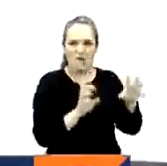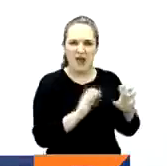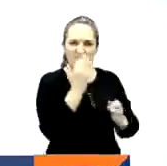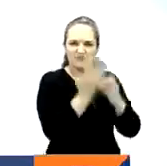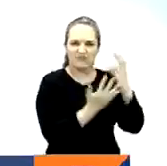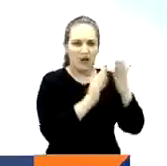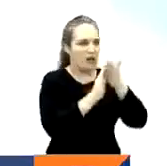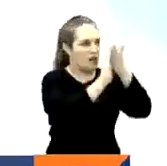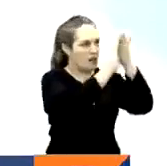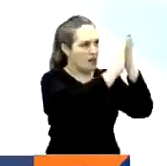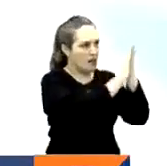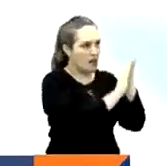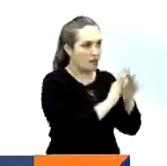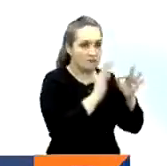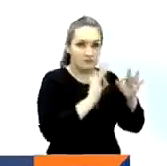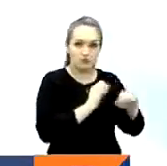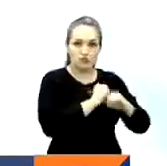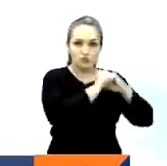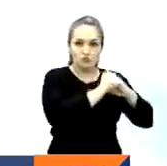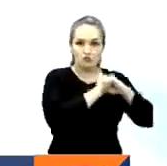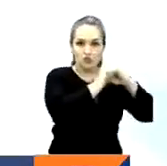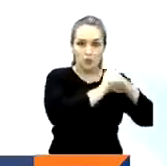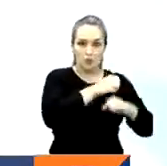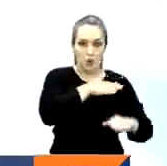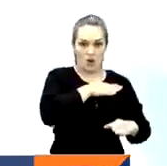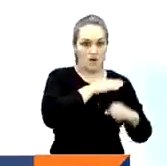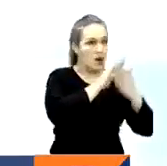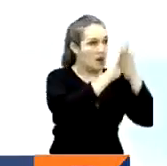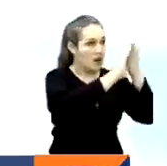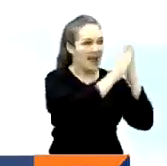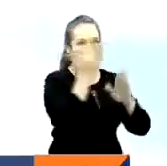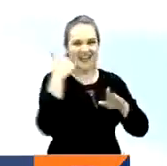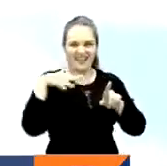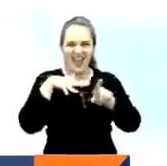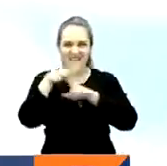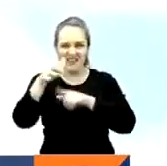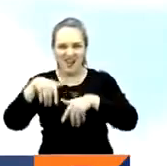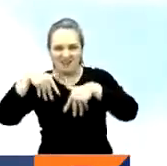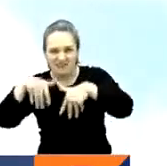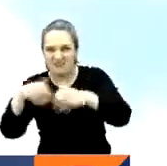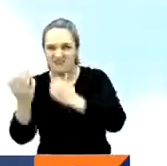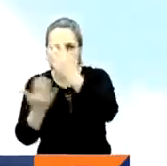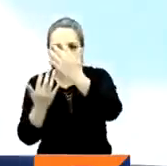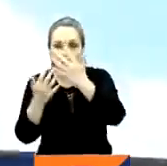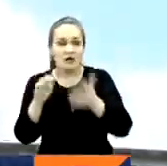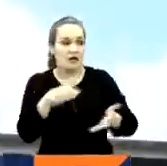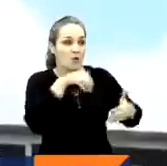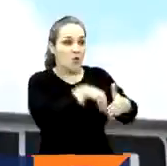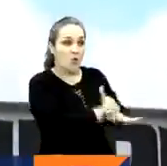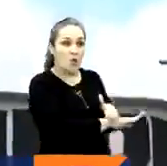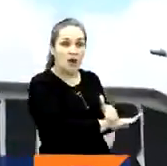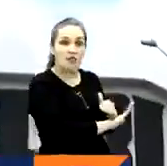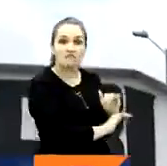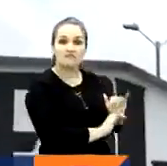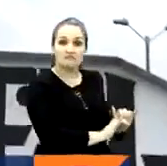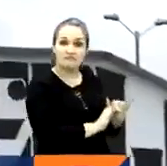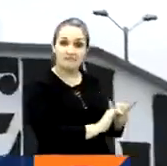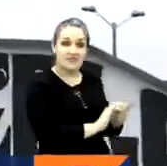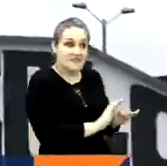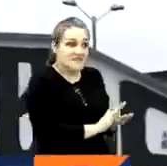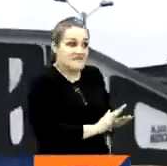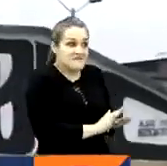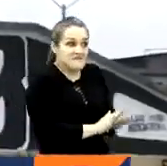de esta pieza ante los daños que presentaba por cuenta de las manifestaciones. ¿Qué pasará? Ya no volverá hasta este punto, sino que una vez